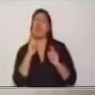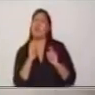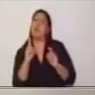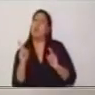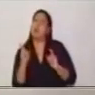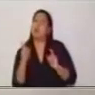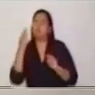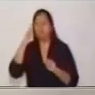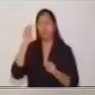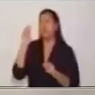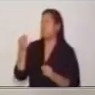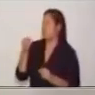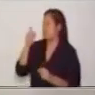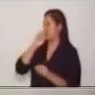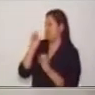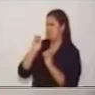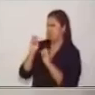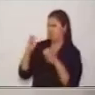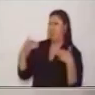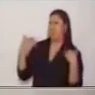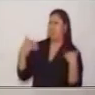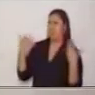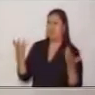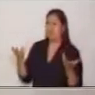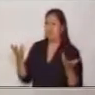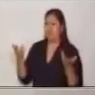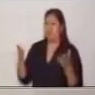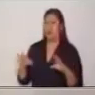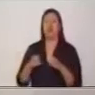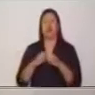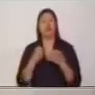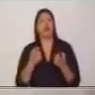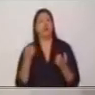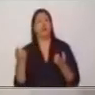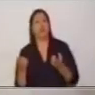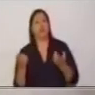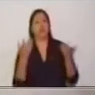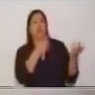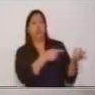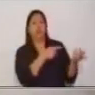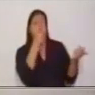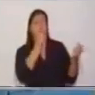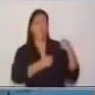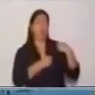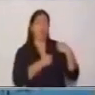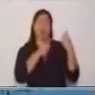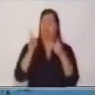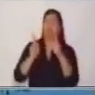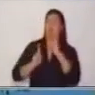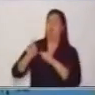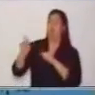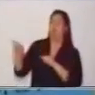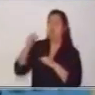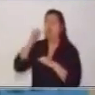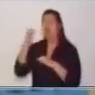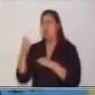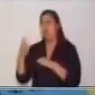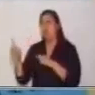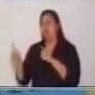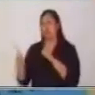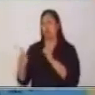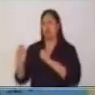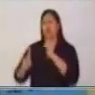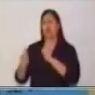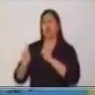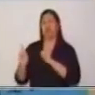qué nadie está contento con su condición? Y el mercader envidia al soldado, y el soldado al mercader. Recuerdan, ¿verdad?